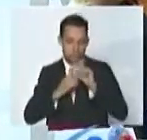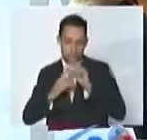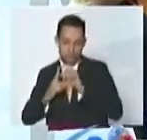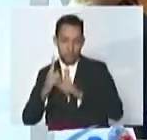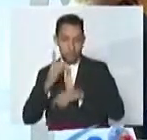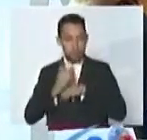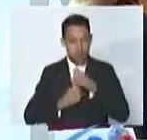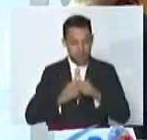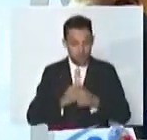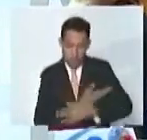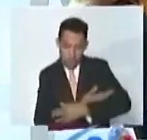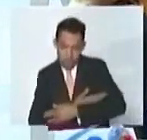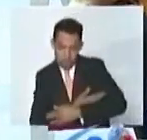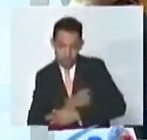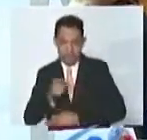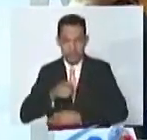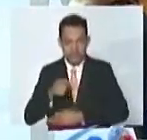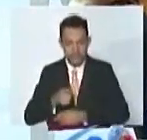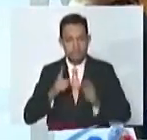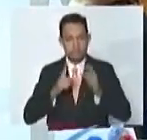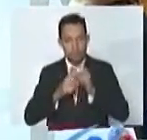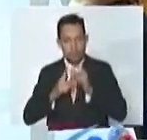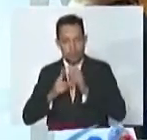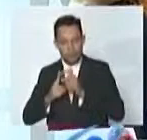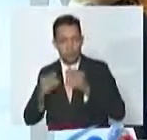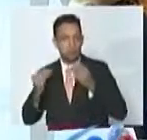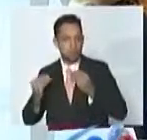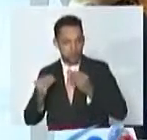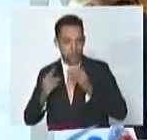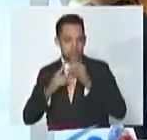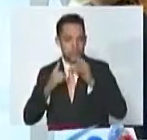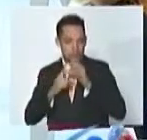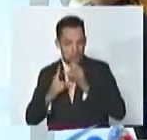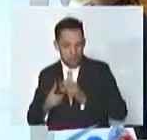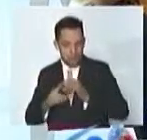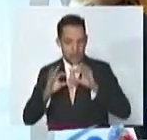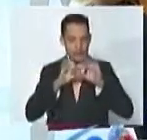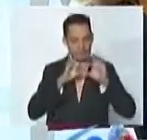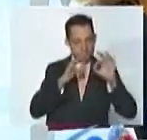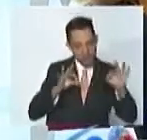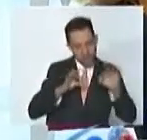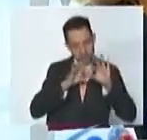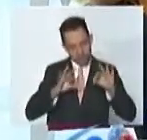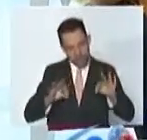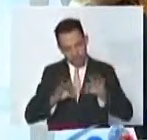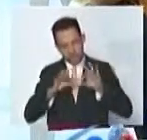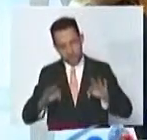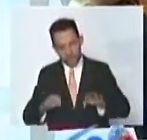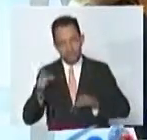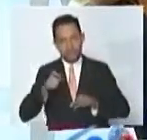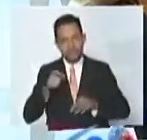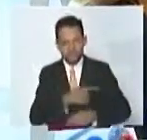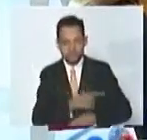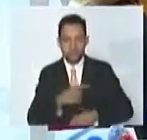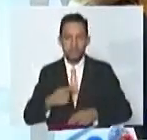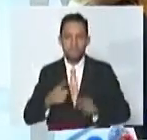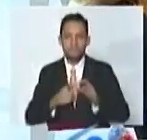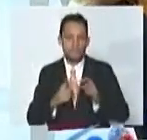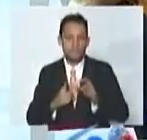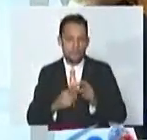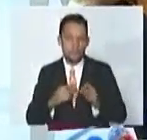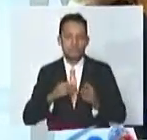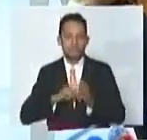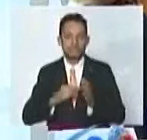año. De hecho, si sigue avanzando y ya no son ni siquiera, son solo palabras cortas a